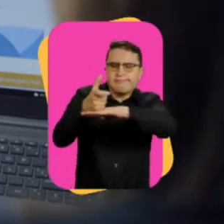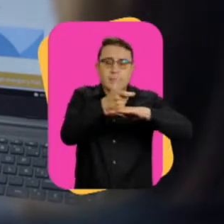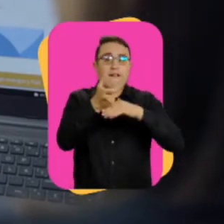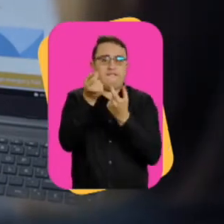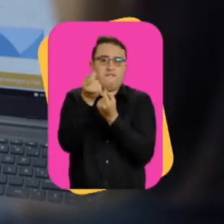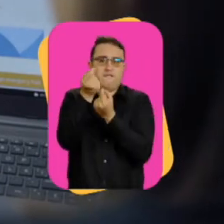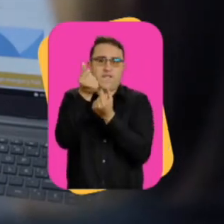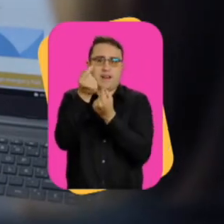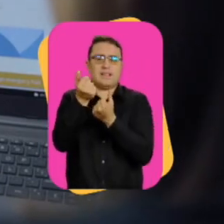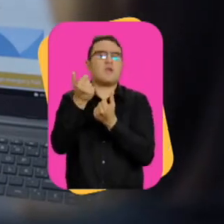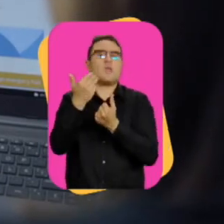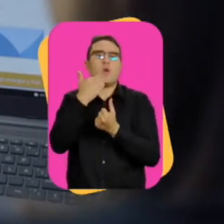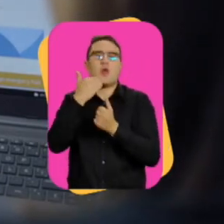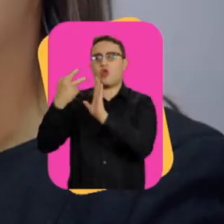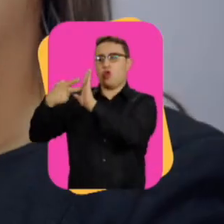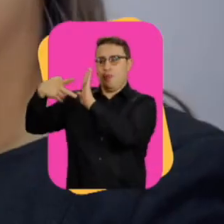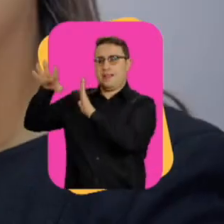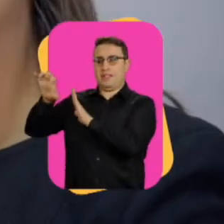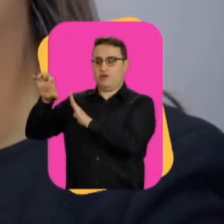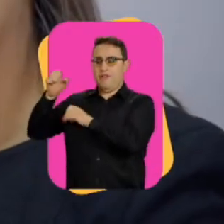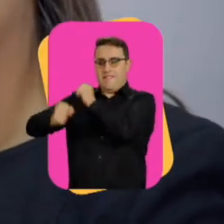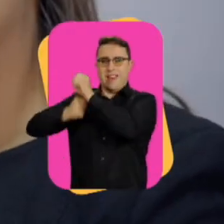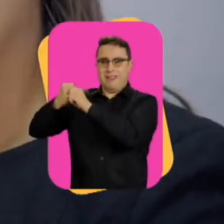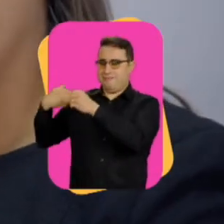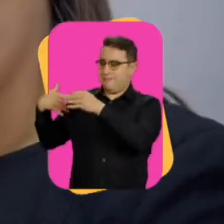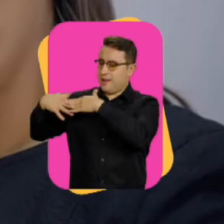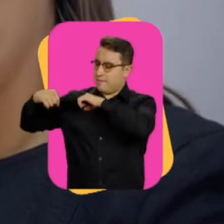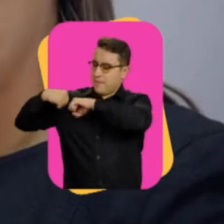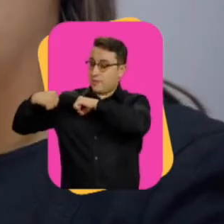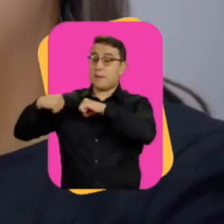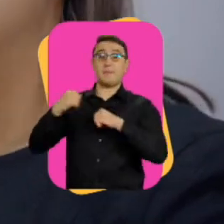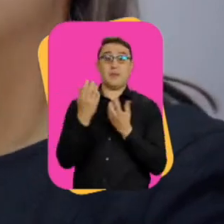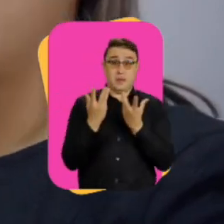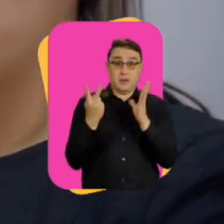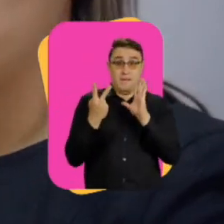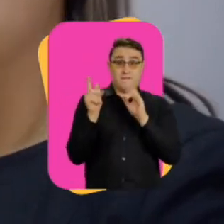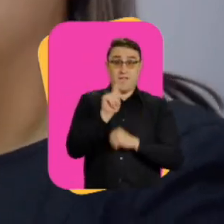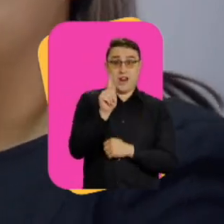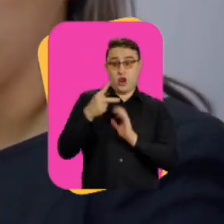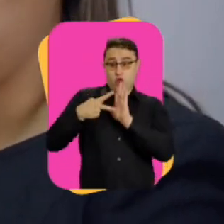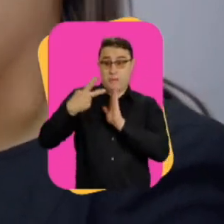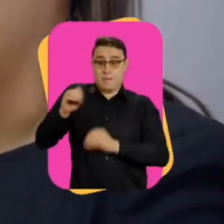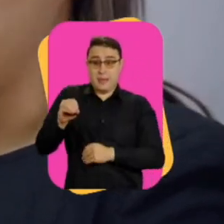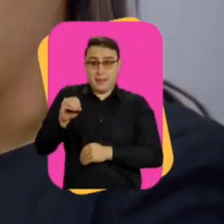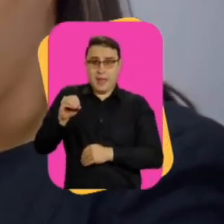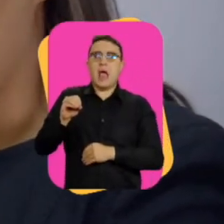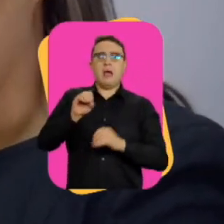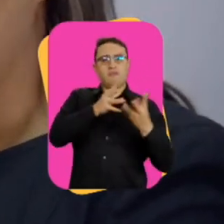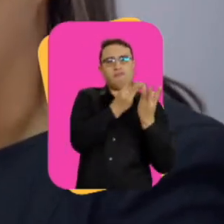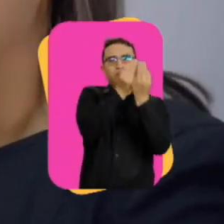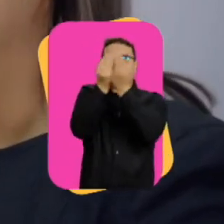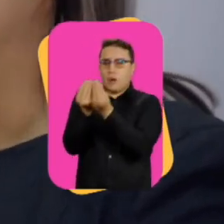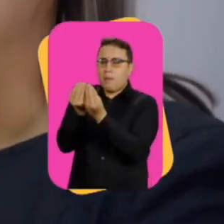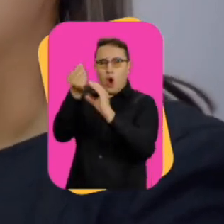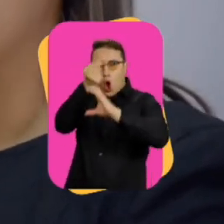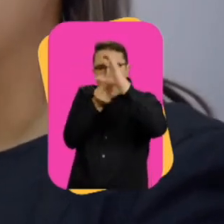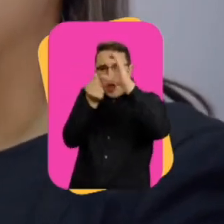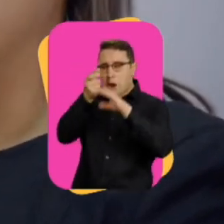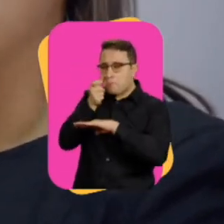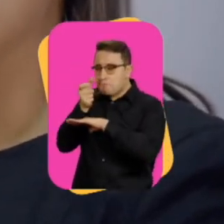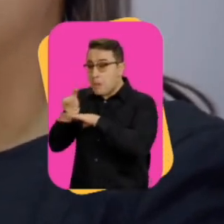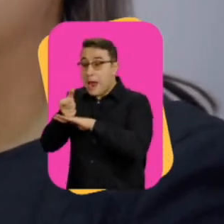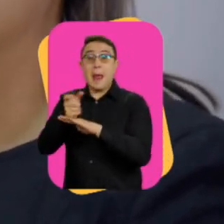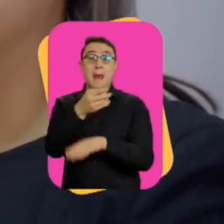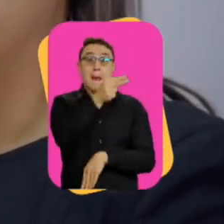financiera a la vigencia 2019. Ellos llegan en febrero y en marzo inicia todo el tema de la pandemia. Entonces,